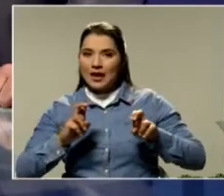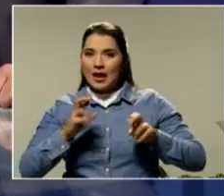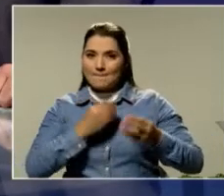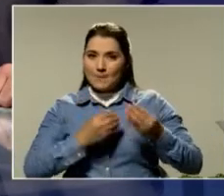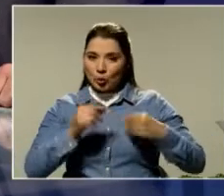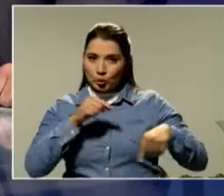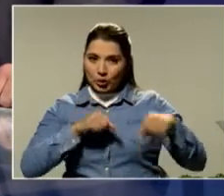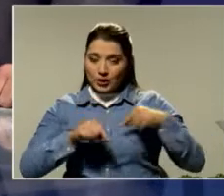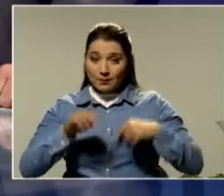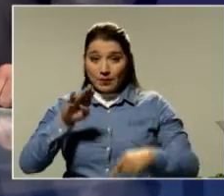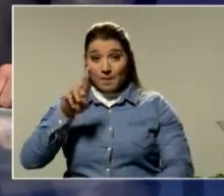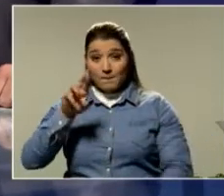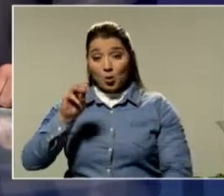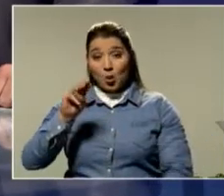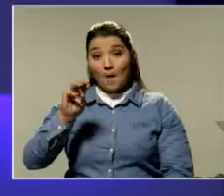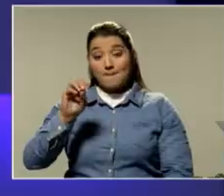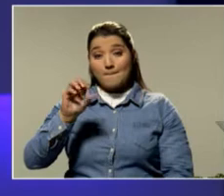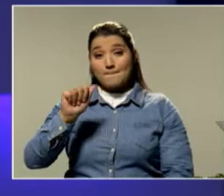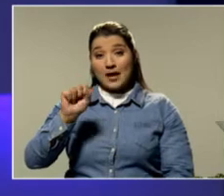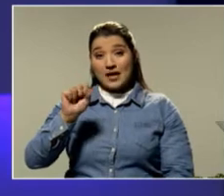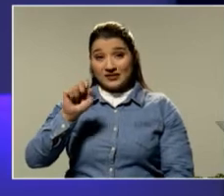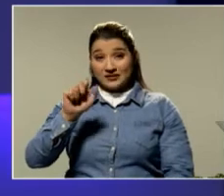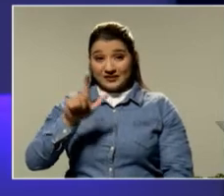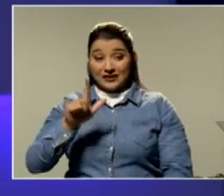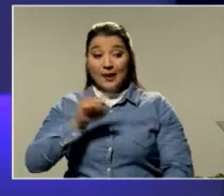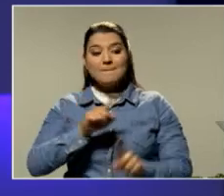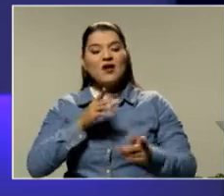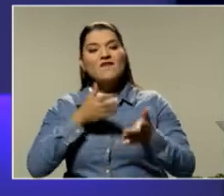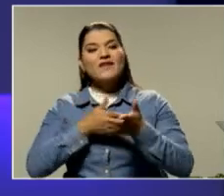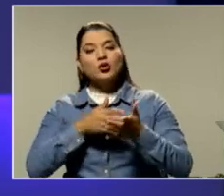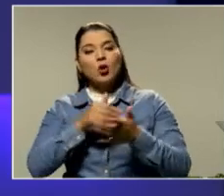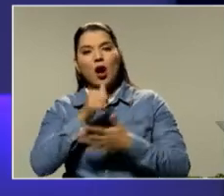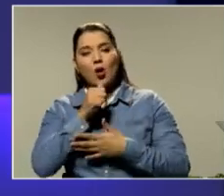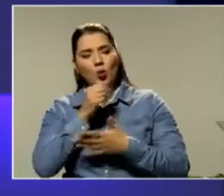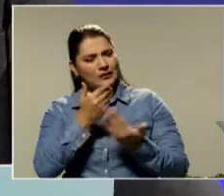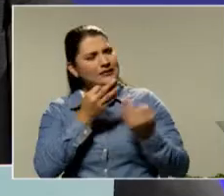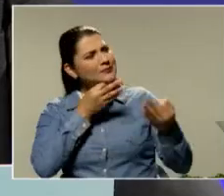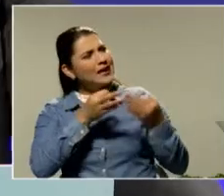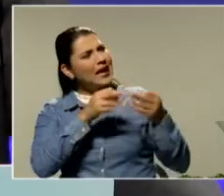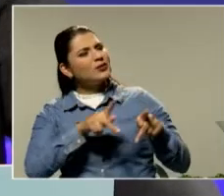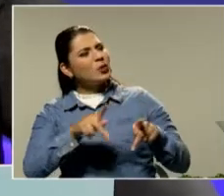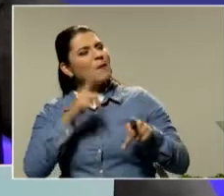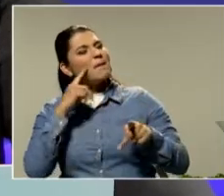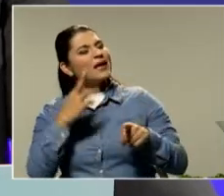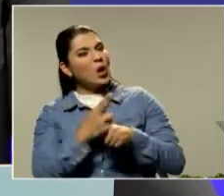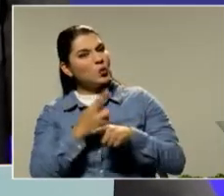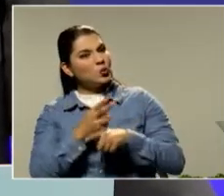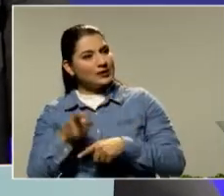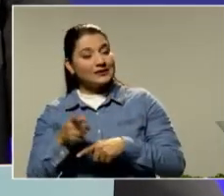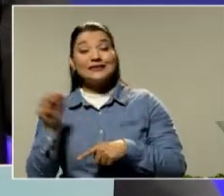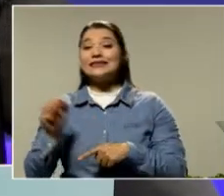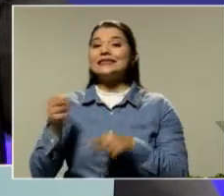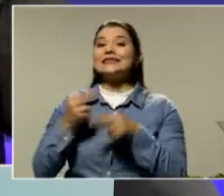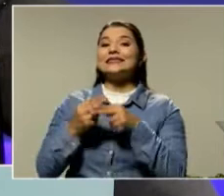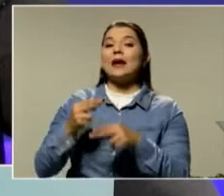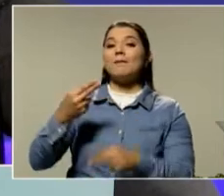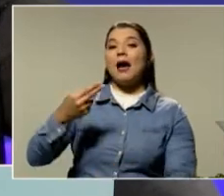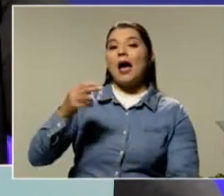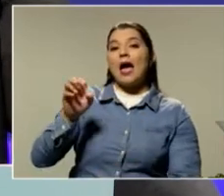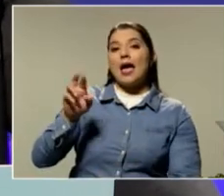contaminante en las aguas. Explicámosle a la gente para qué se usa el Bromacil, en qué cultivos. Ok, Bromacil es un herbicida que